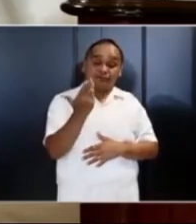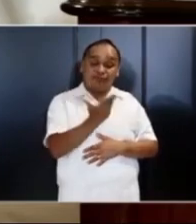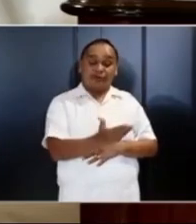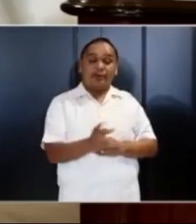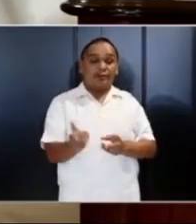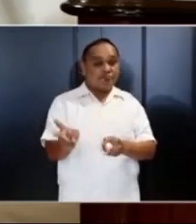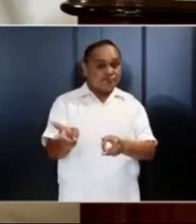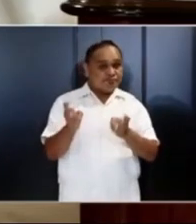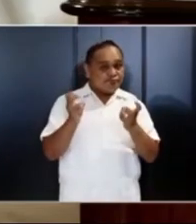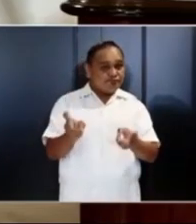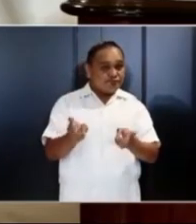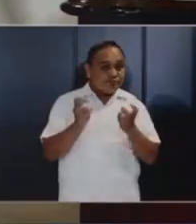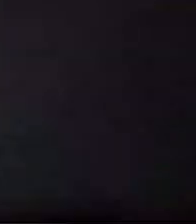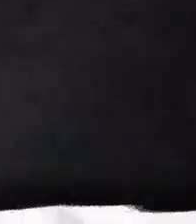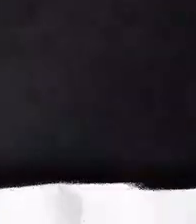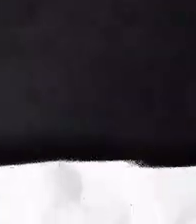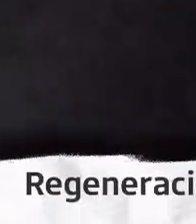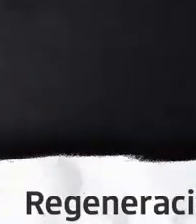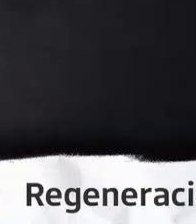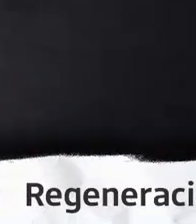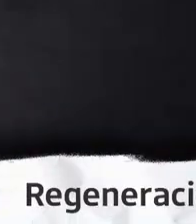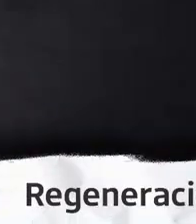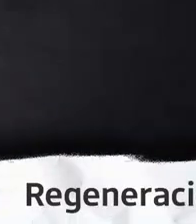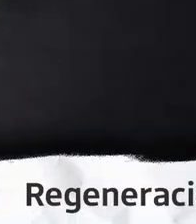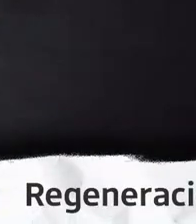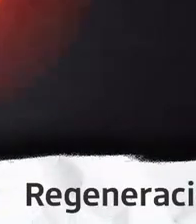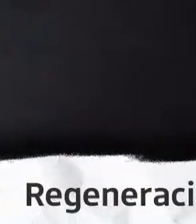están encima de... ...